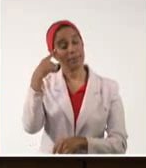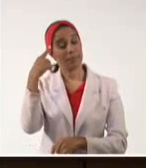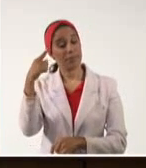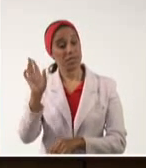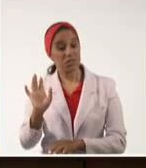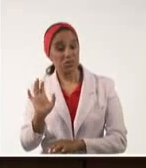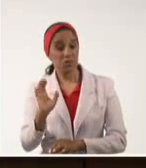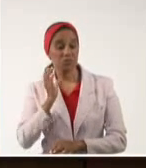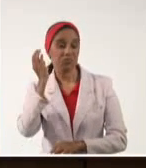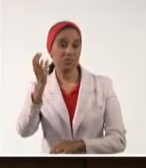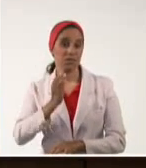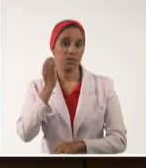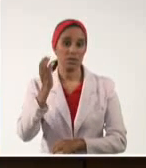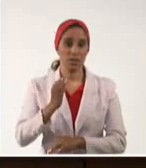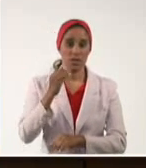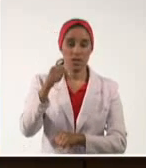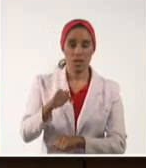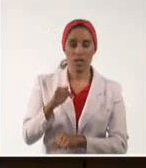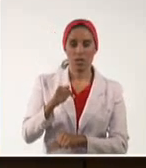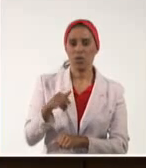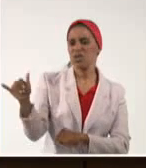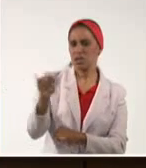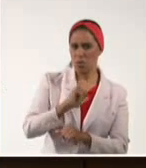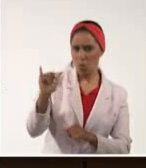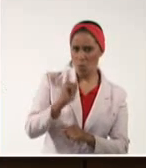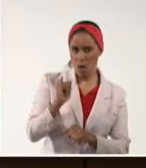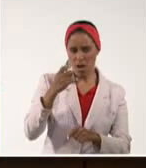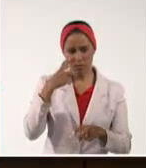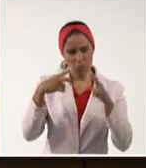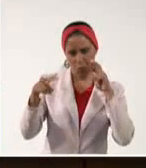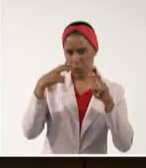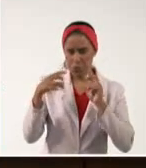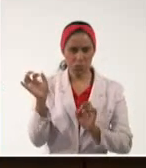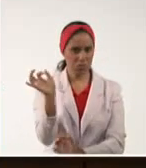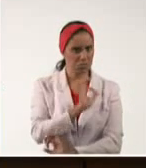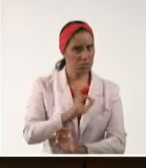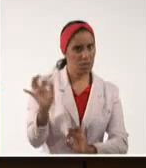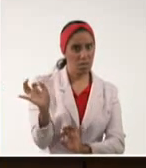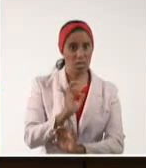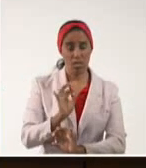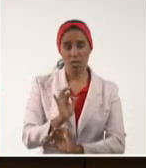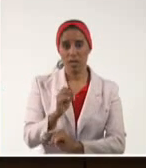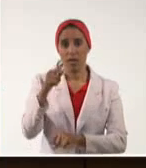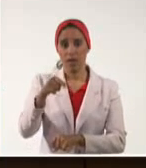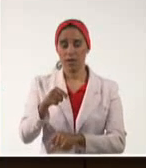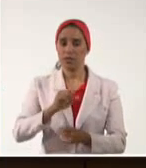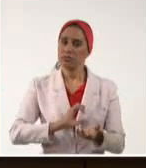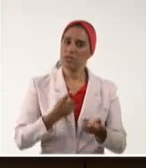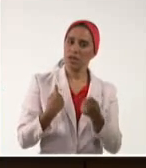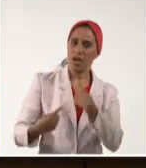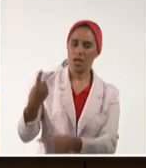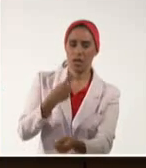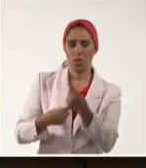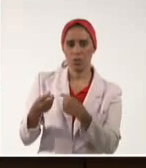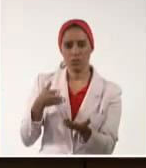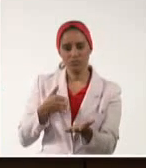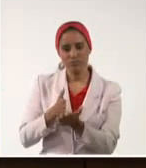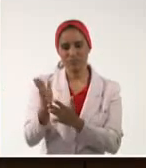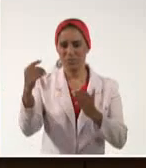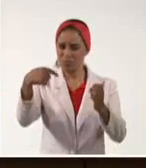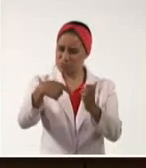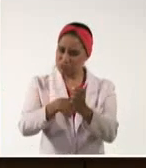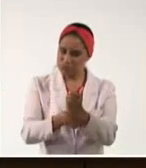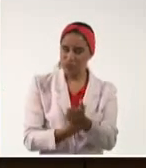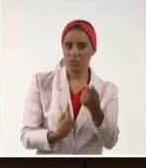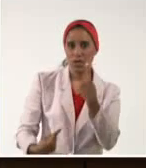también un trayecto hacia lo ignoto, hacia lo desconocido, por lo cual cada paso debe meditarse profundamente